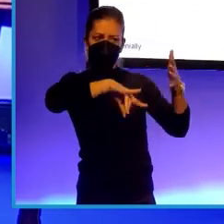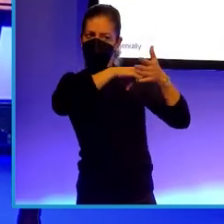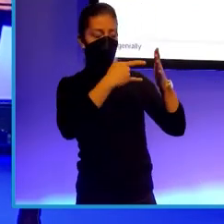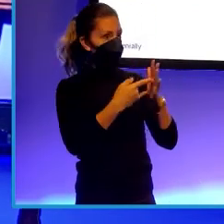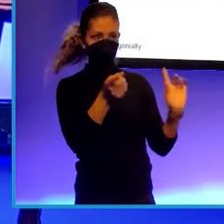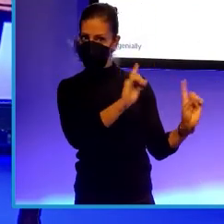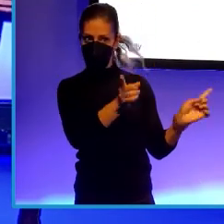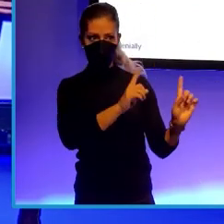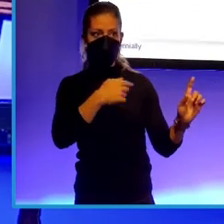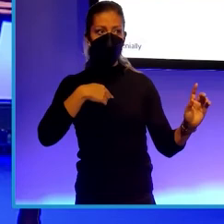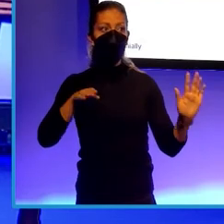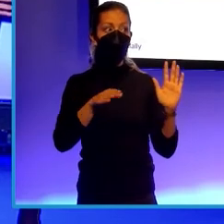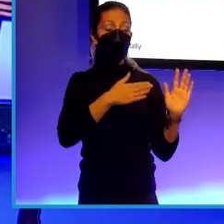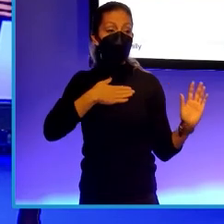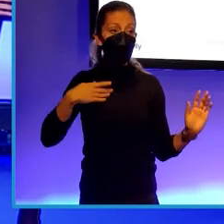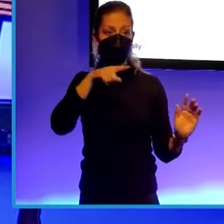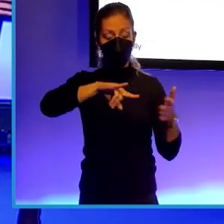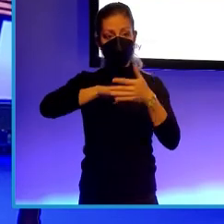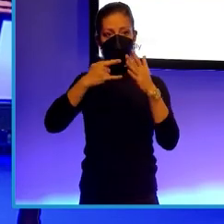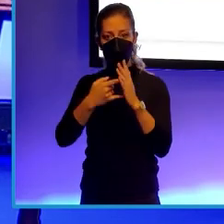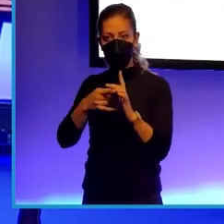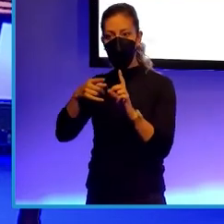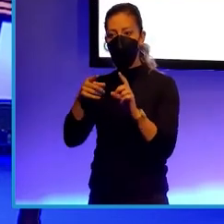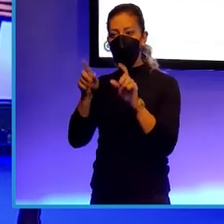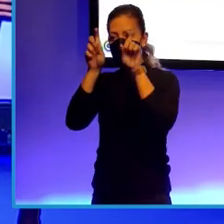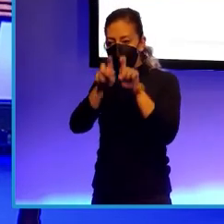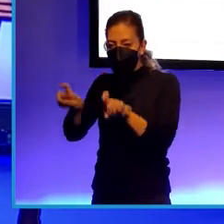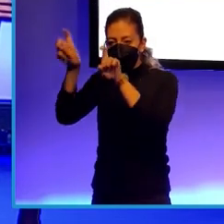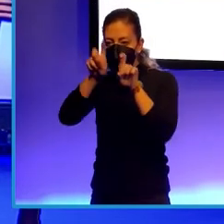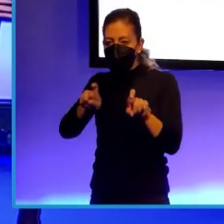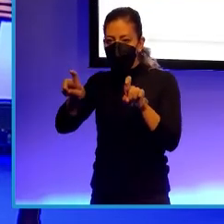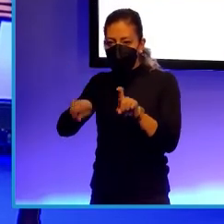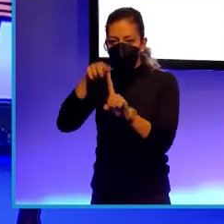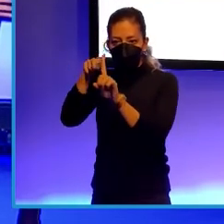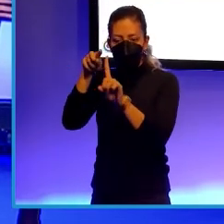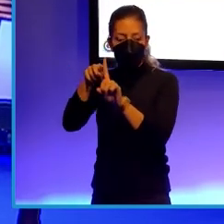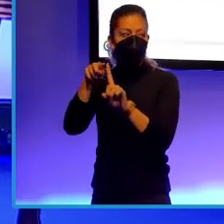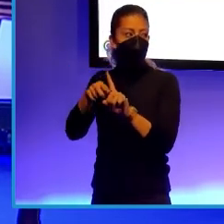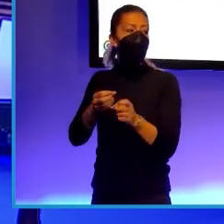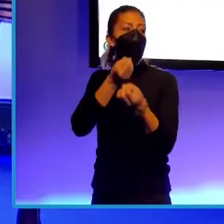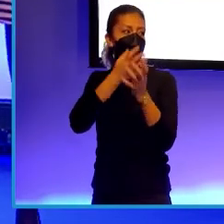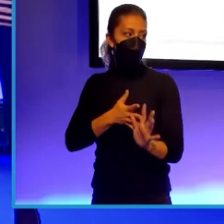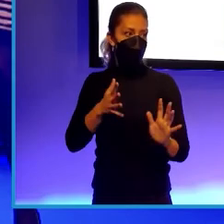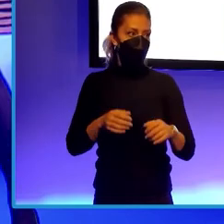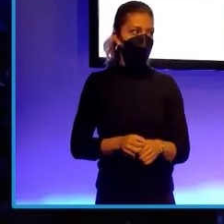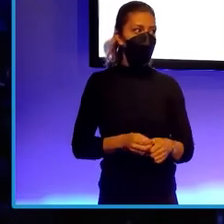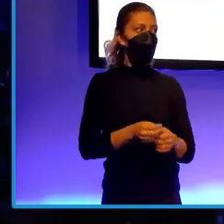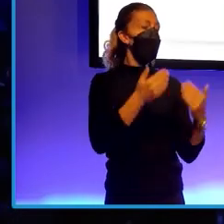tecnología para que tú puedas tener igualdad con respecto al resto de la población bueno